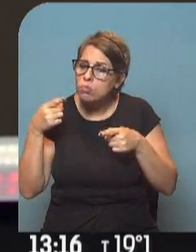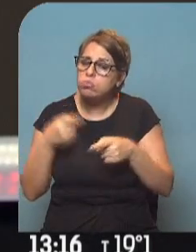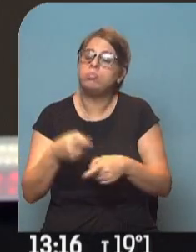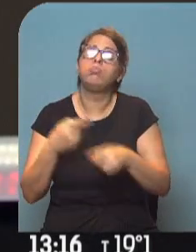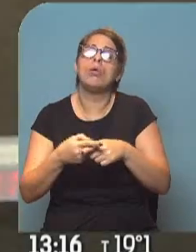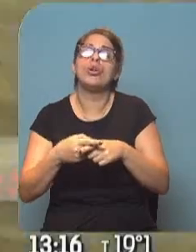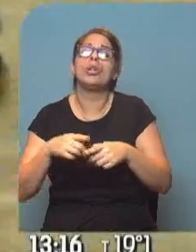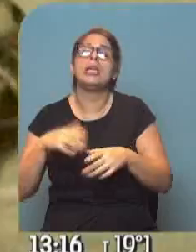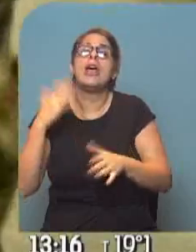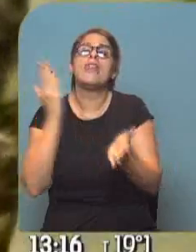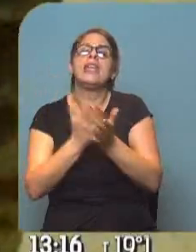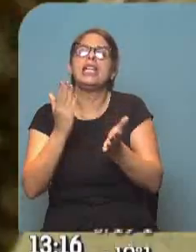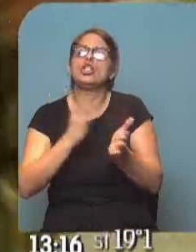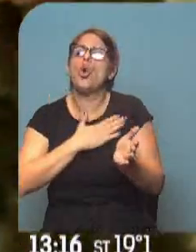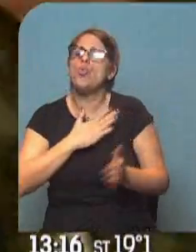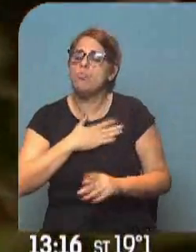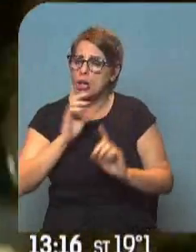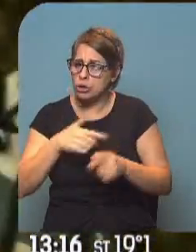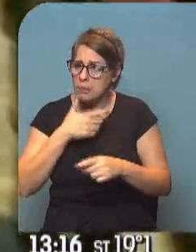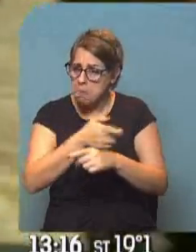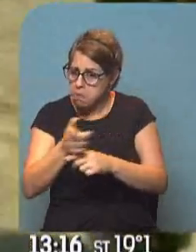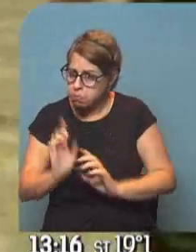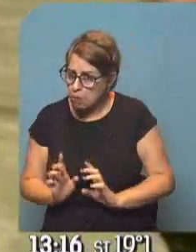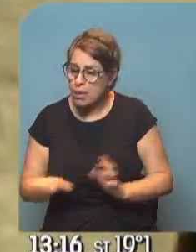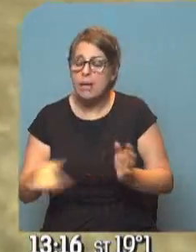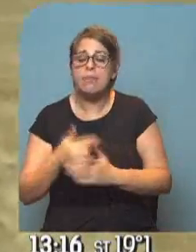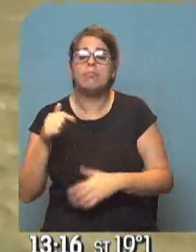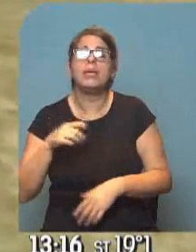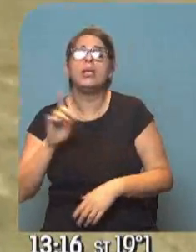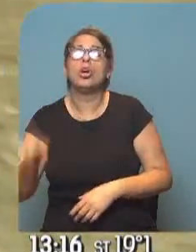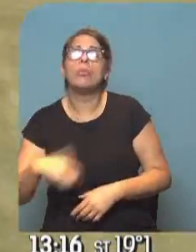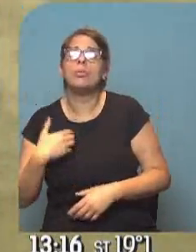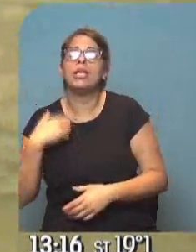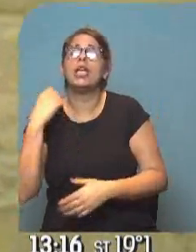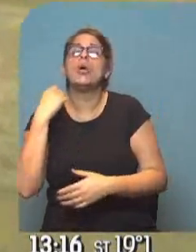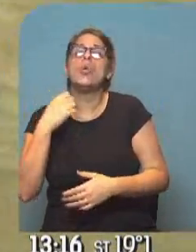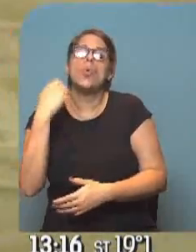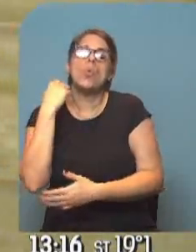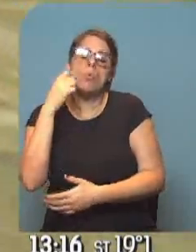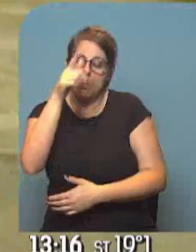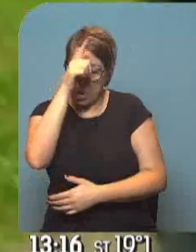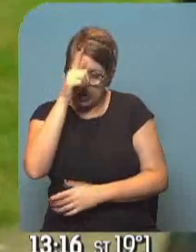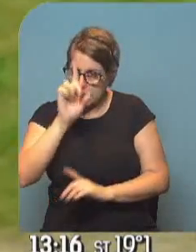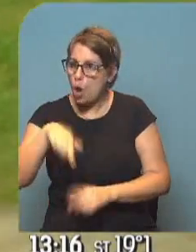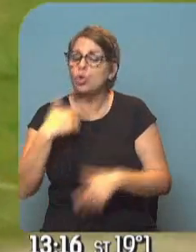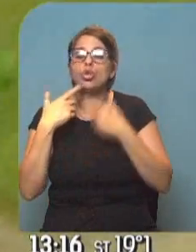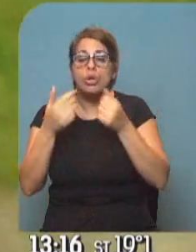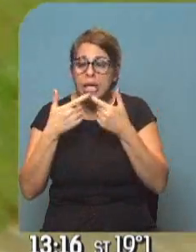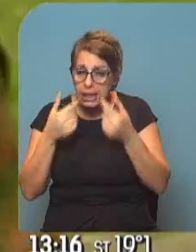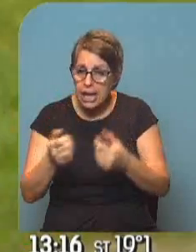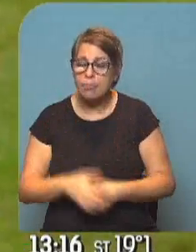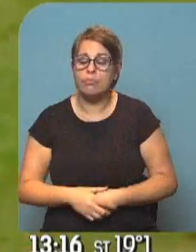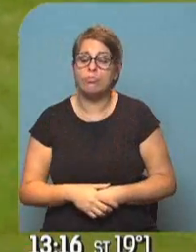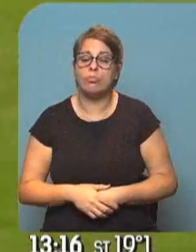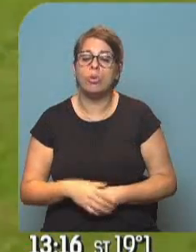por los derechos humanos y que también son liquidados, y en este caso por las fuerzas públicas. Es otro reclamo que le están haciendo